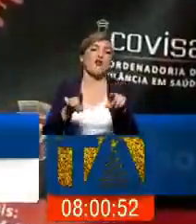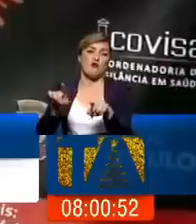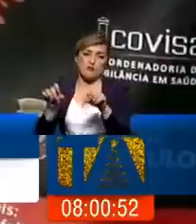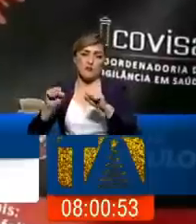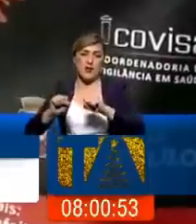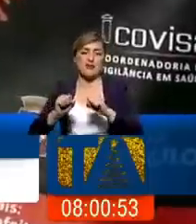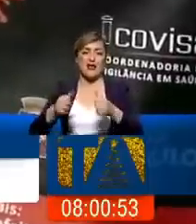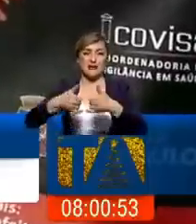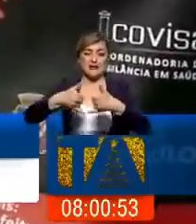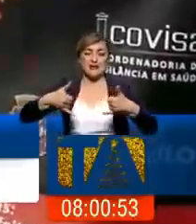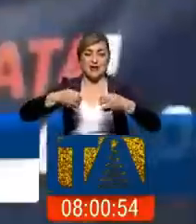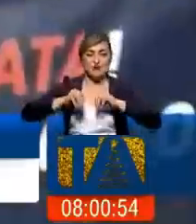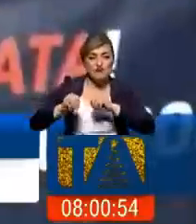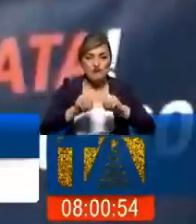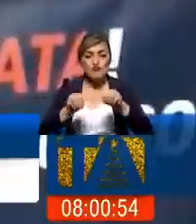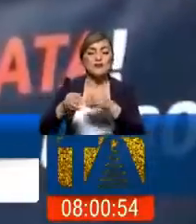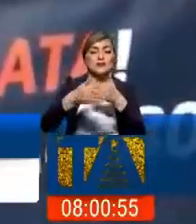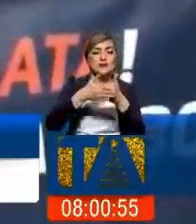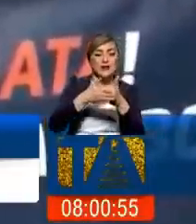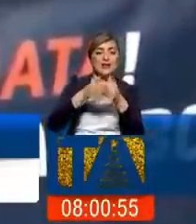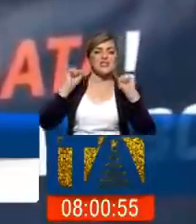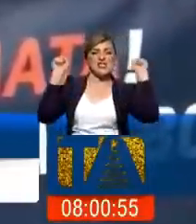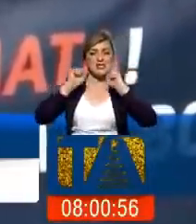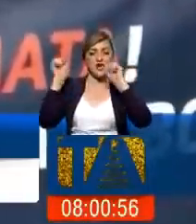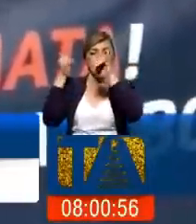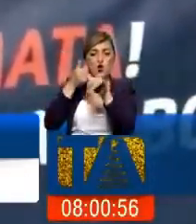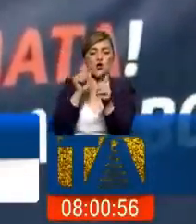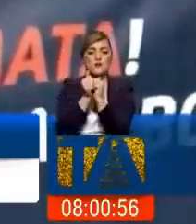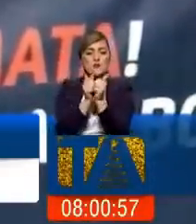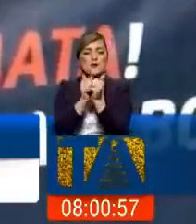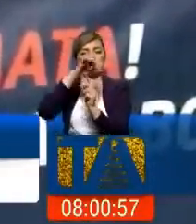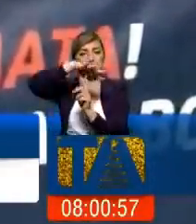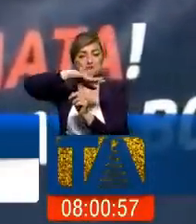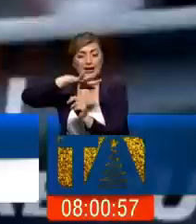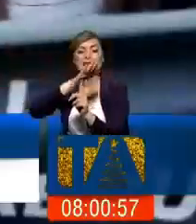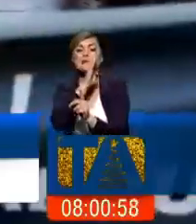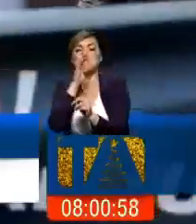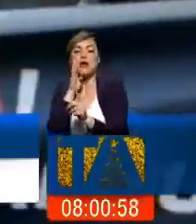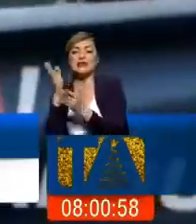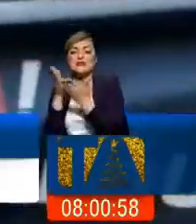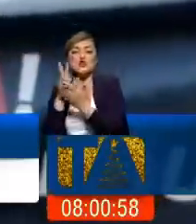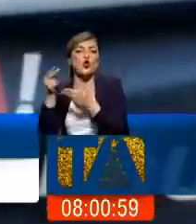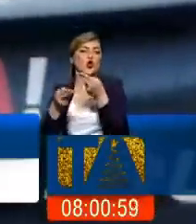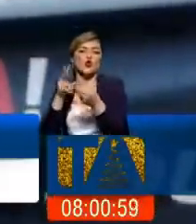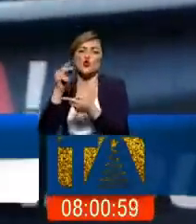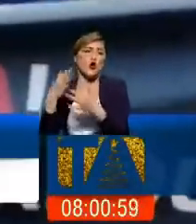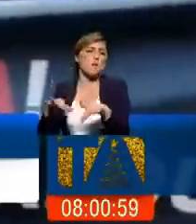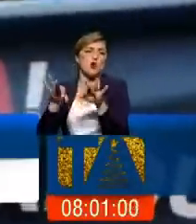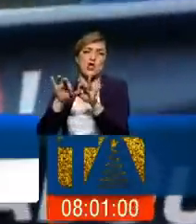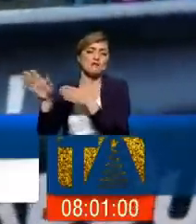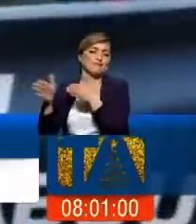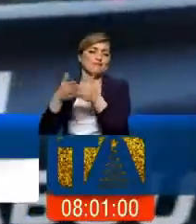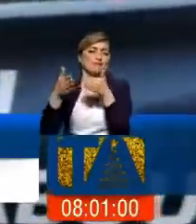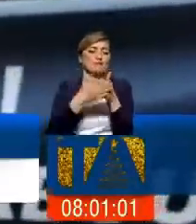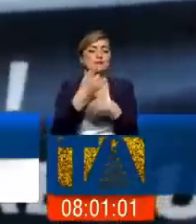centros comerciales, gimnasios, clubes deportivos, parques, bares y servicios no esenciales. Esto durante los días